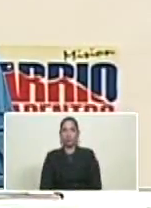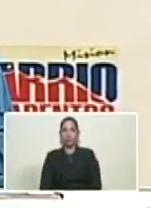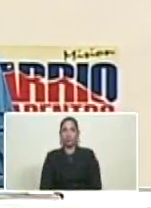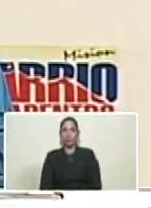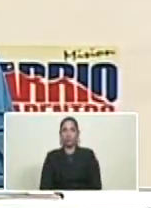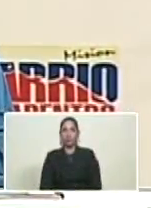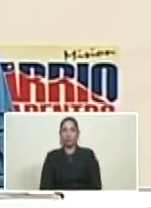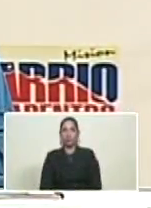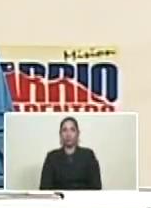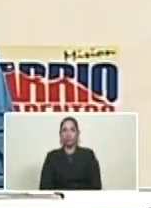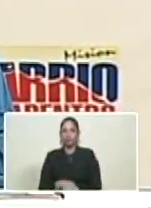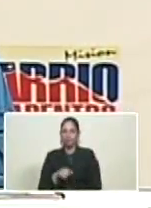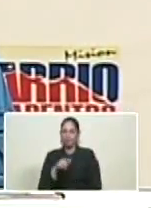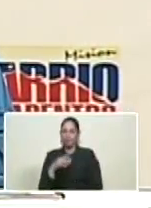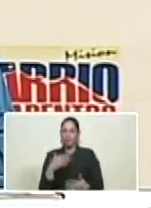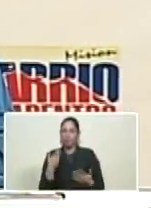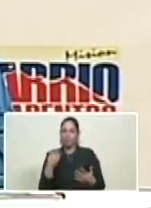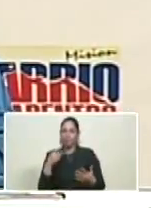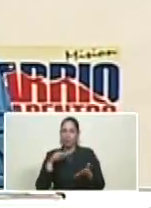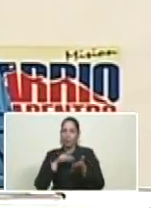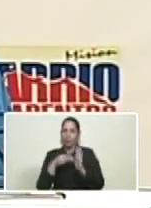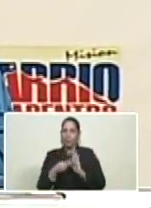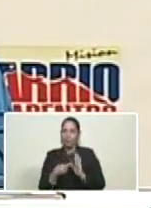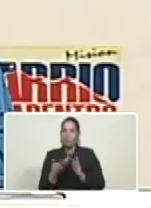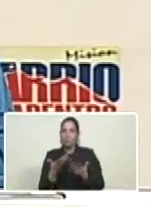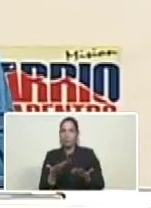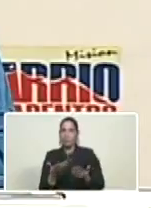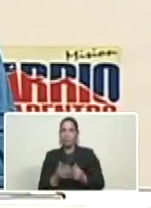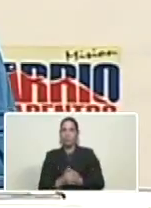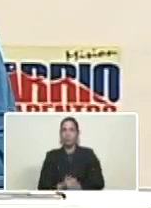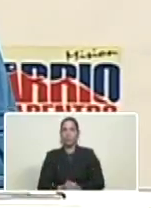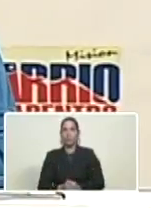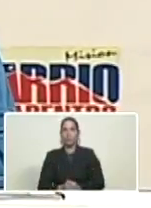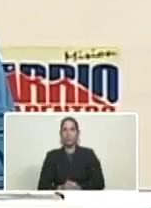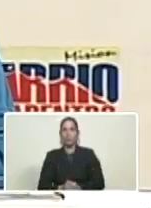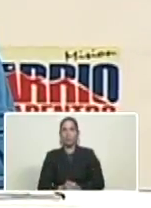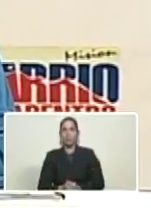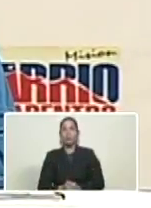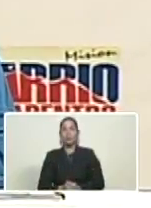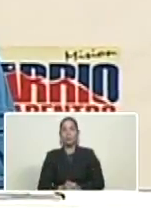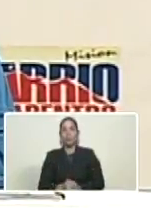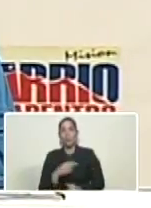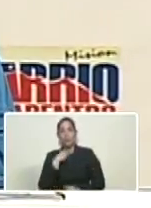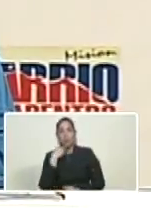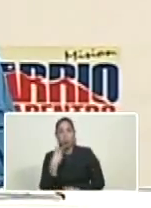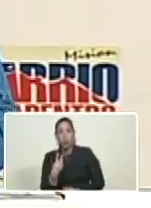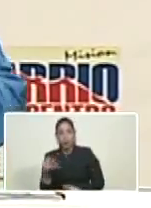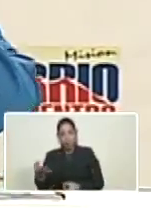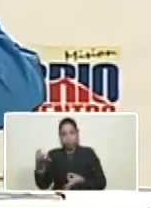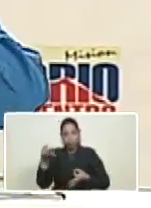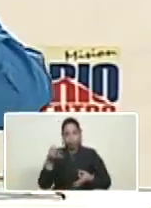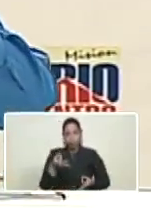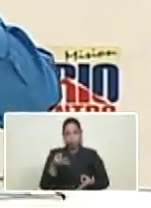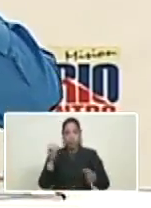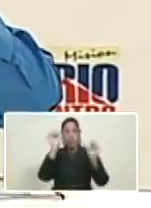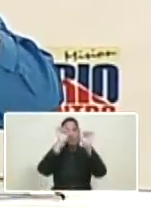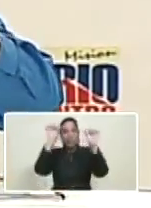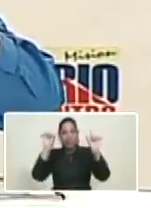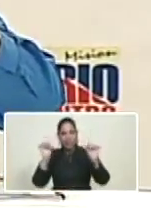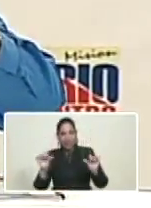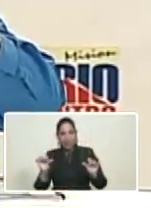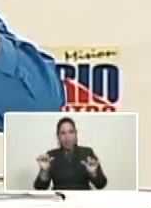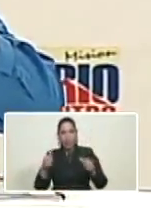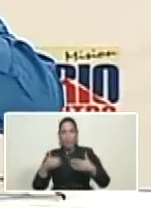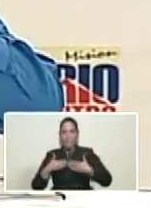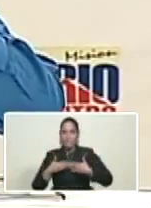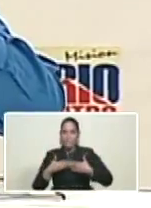Dentro del concepto que Nilde Azabache nos ha traído, sistema